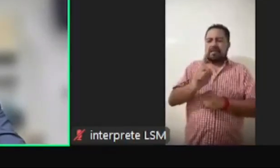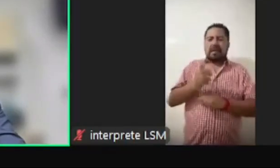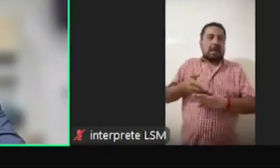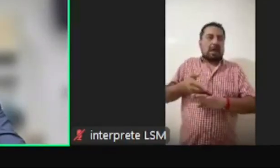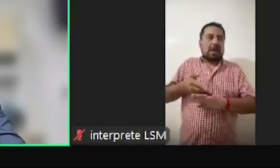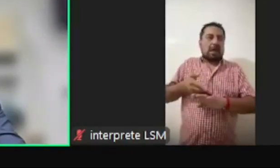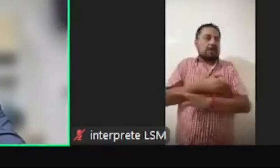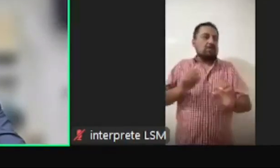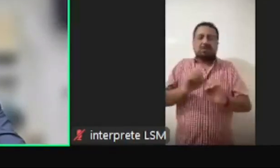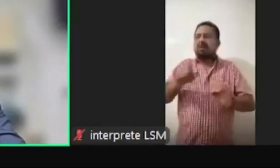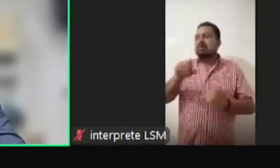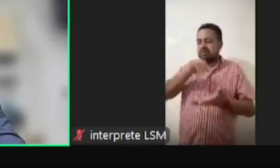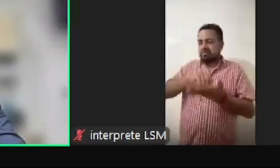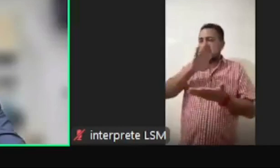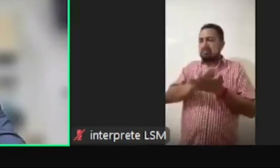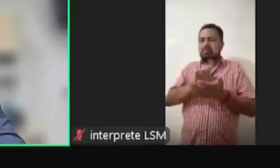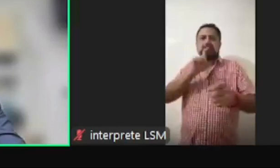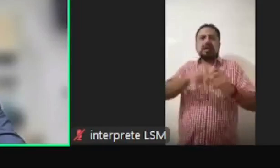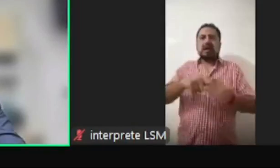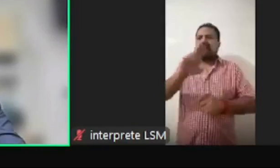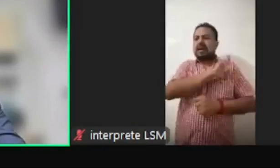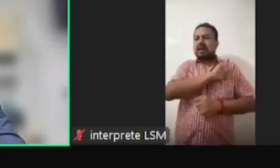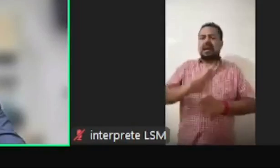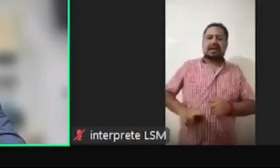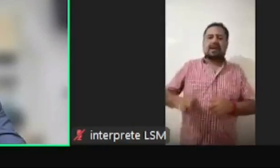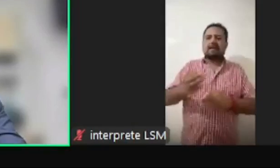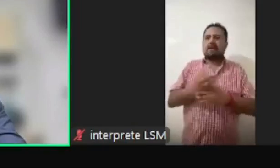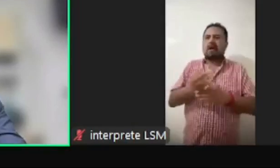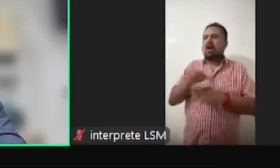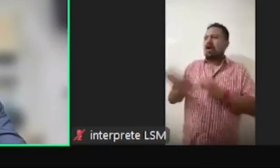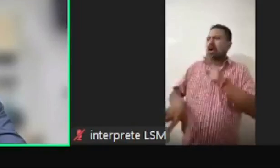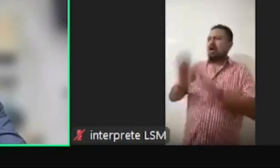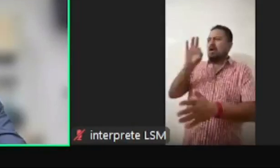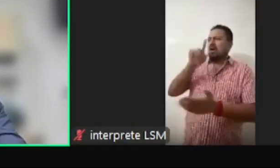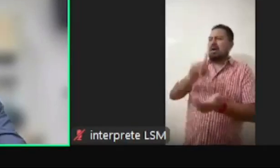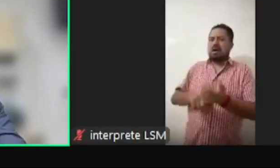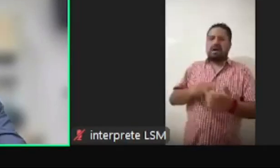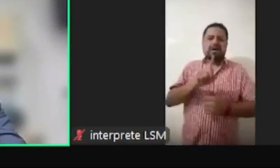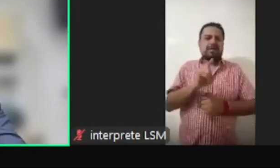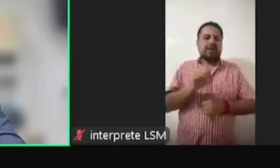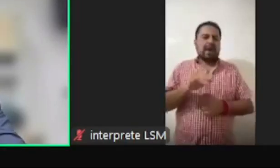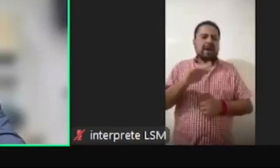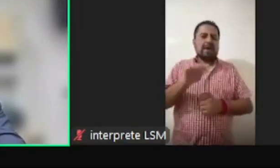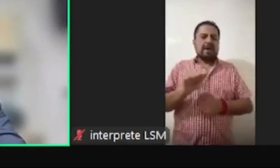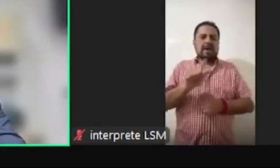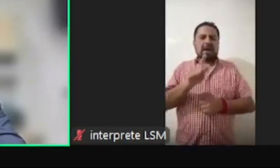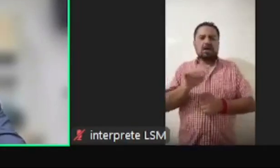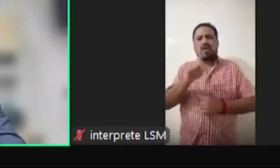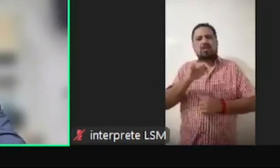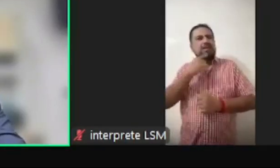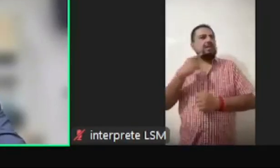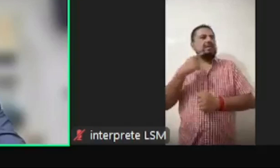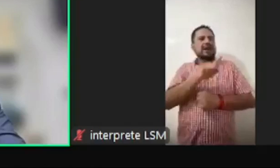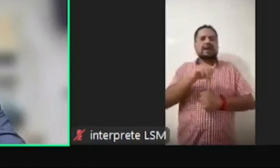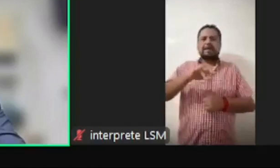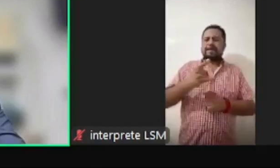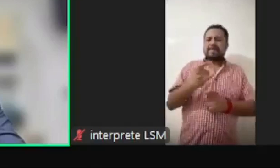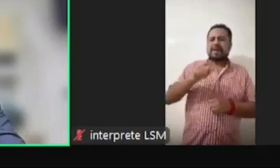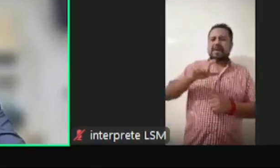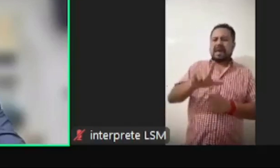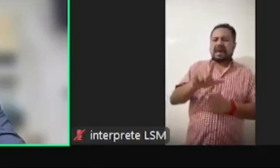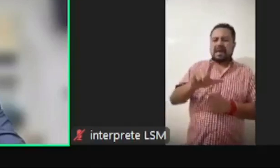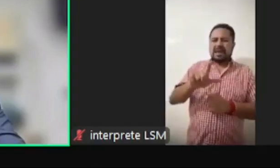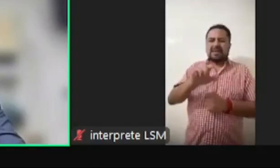fue registrada una regiduría en Acapulco de Juárez por Morena. Diana Londra Barrera de Jesús impugna el registro de Miguel Ángel Tornés Zamora,